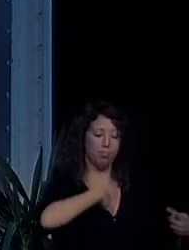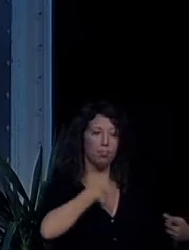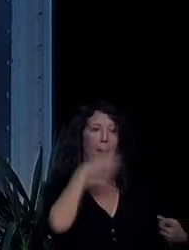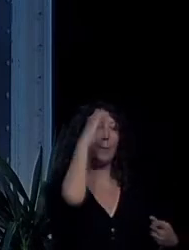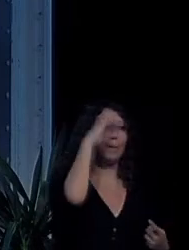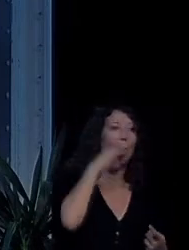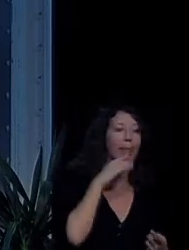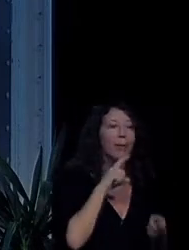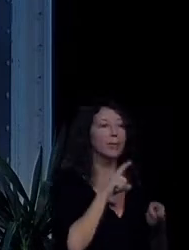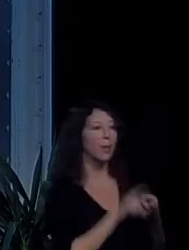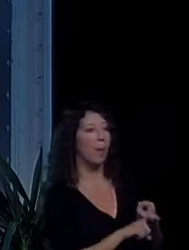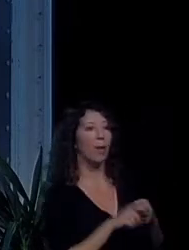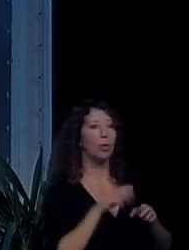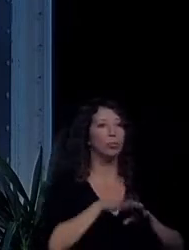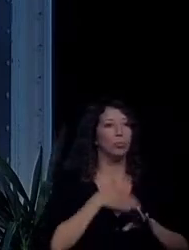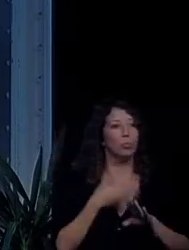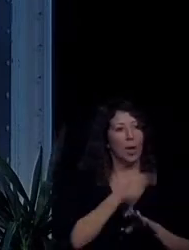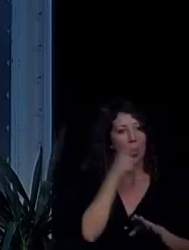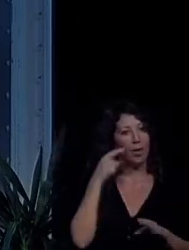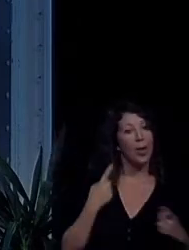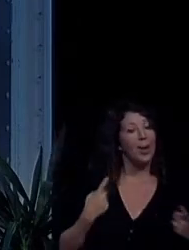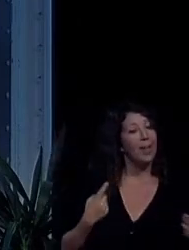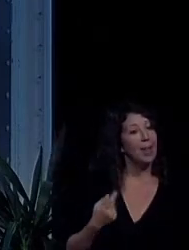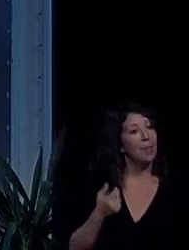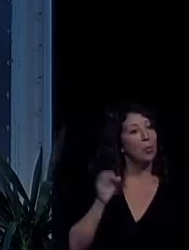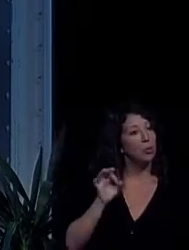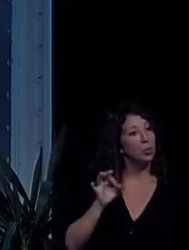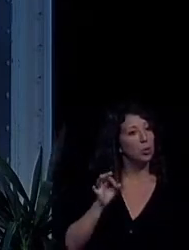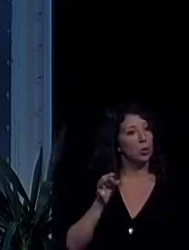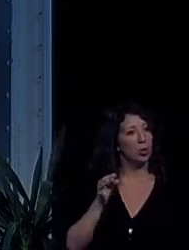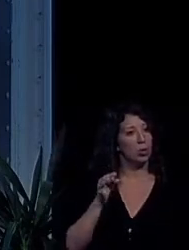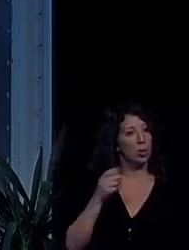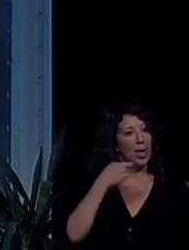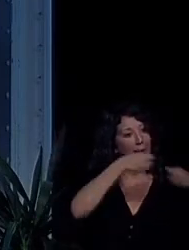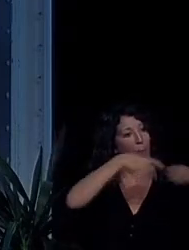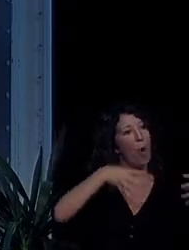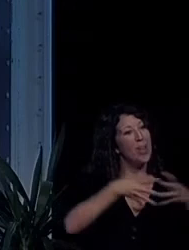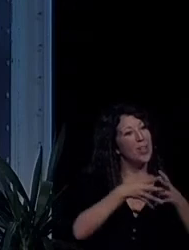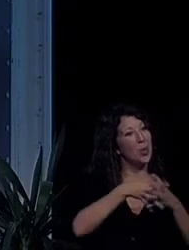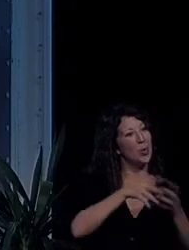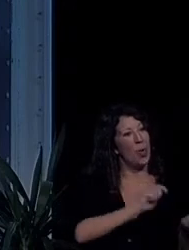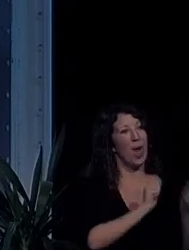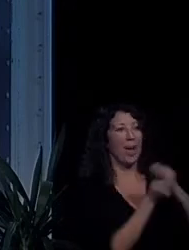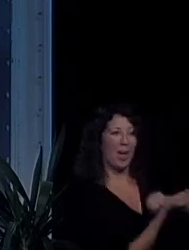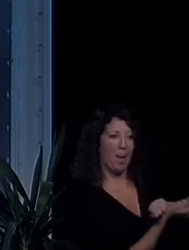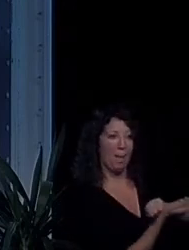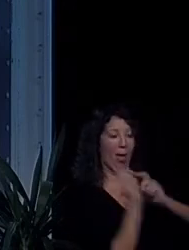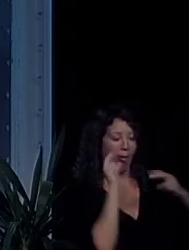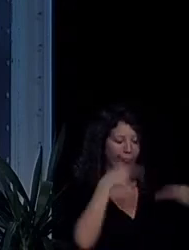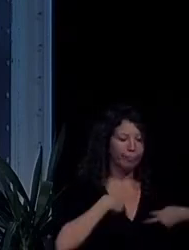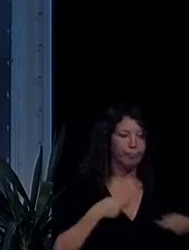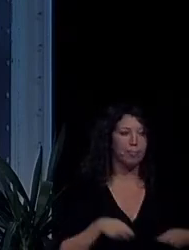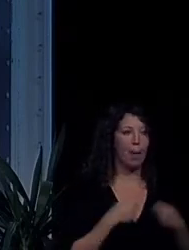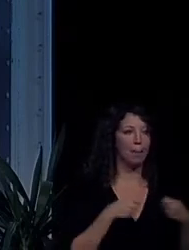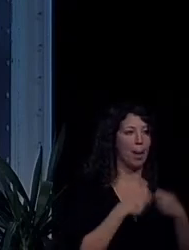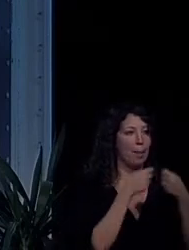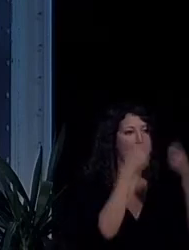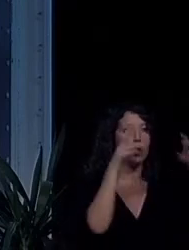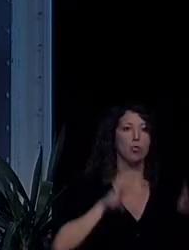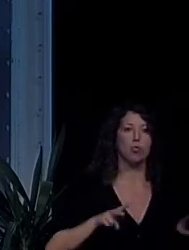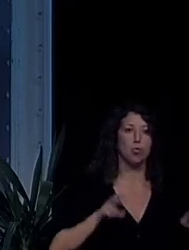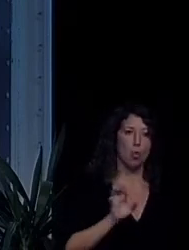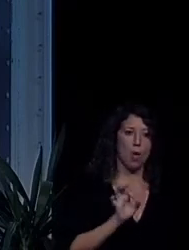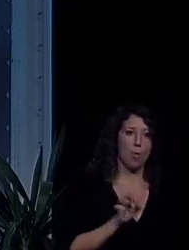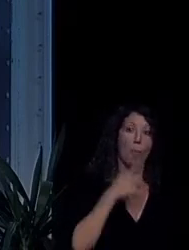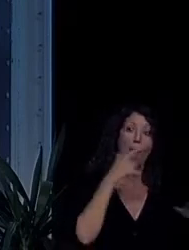como hermanos o como maridos y más hombres que empiecen a reestructurarse y más hombres que empiecen a deconstruirse y muchos más hombres que empiecen